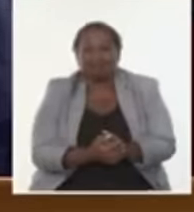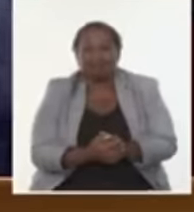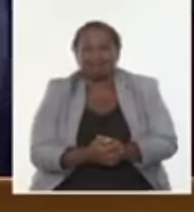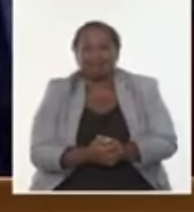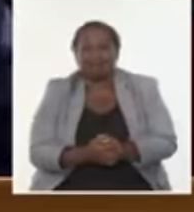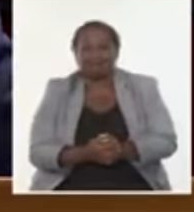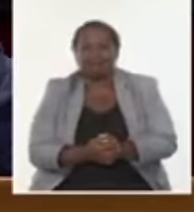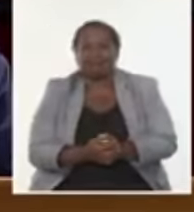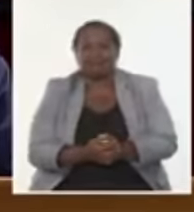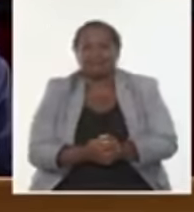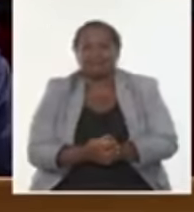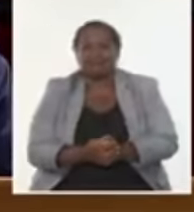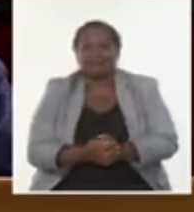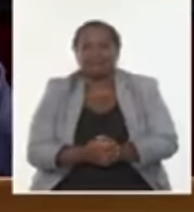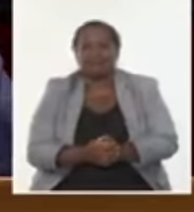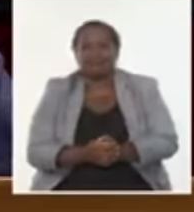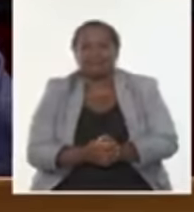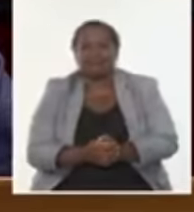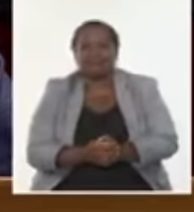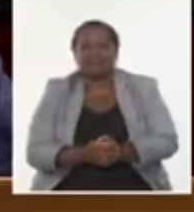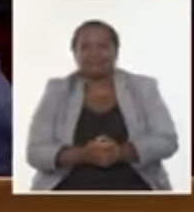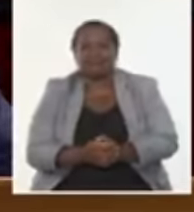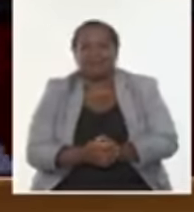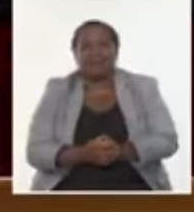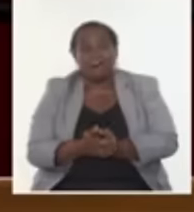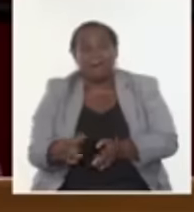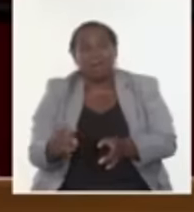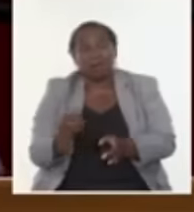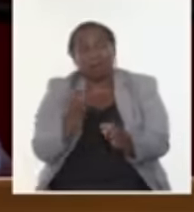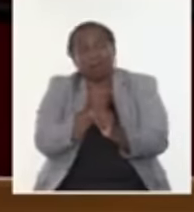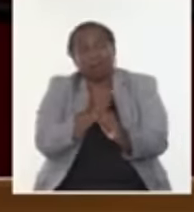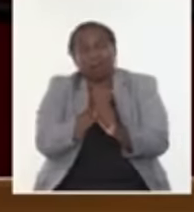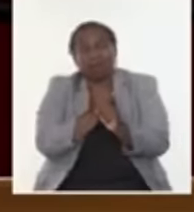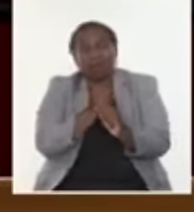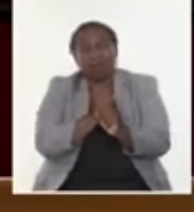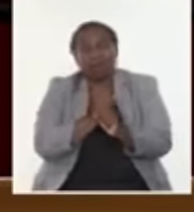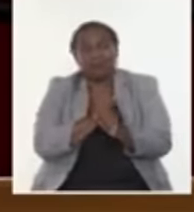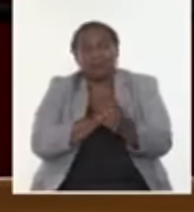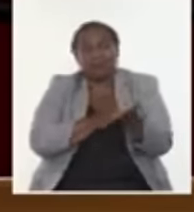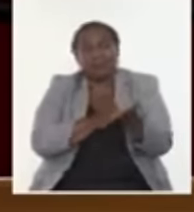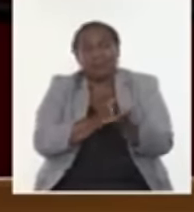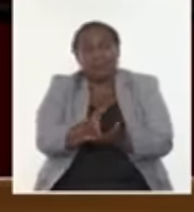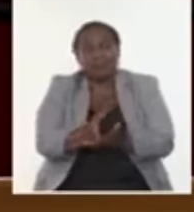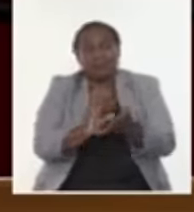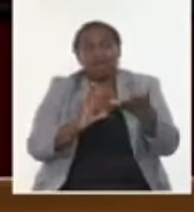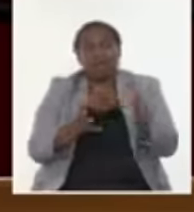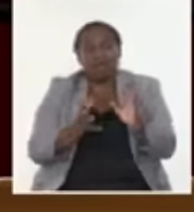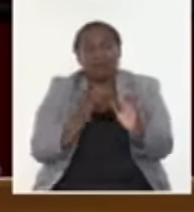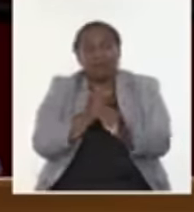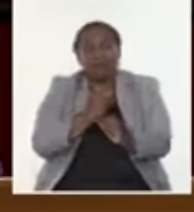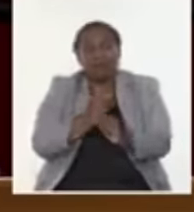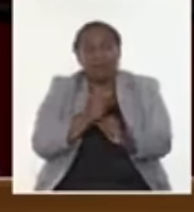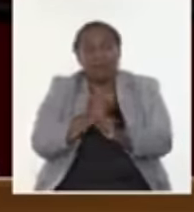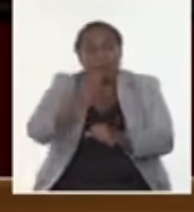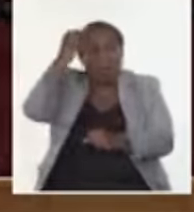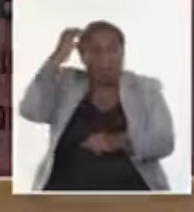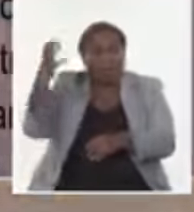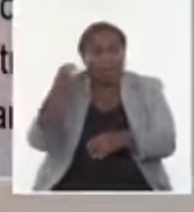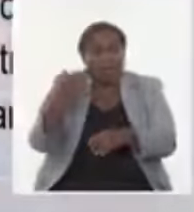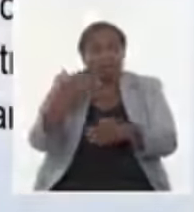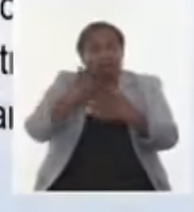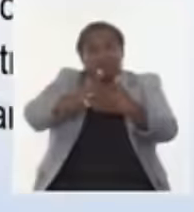bienestar. Pero no estamos cruzados de manos. Continuaremos con el sistema de trabajo del gobierno en la calle, junto al